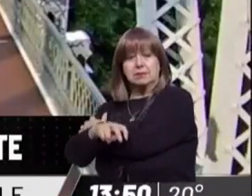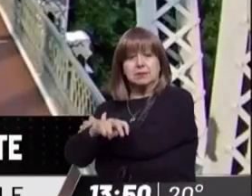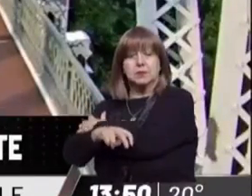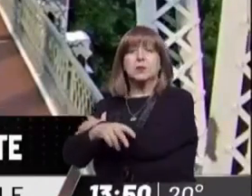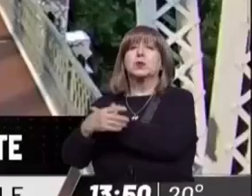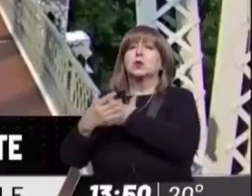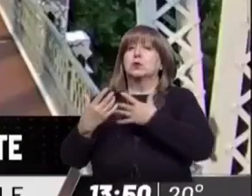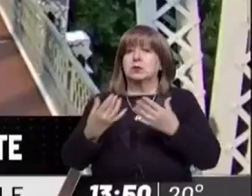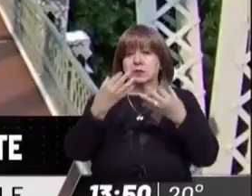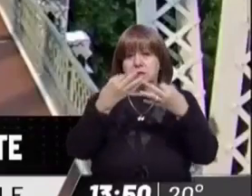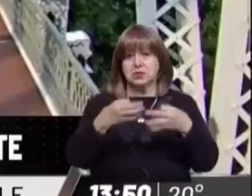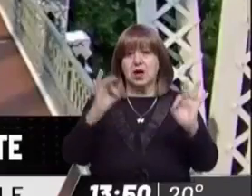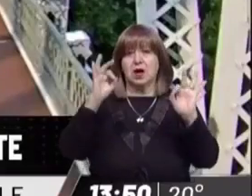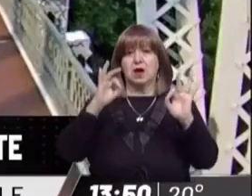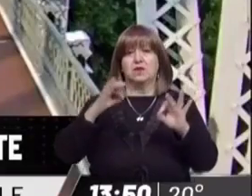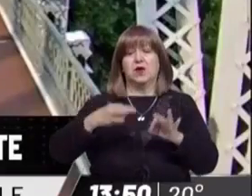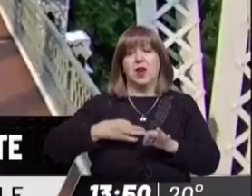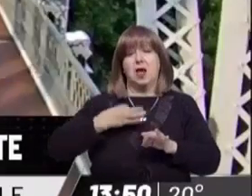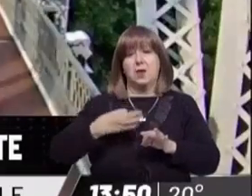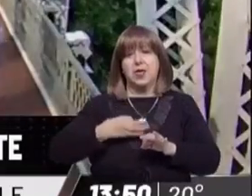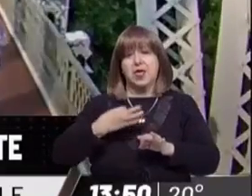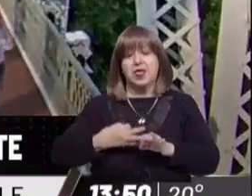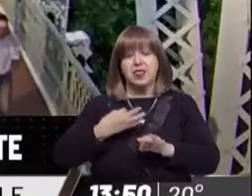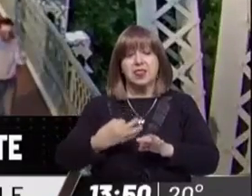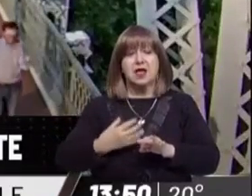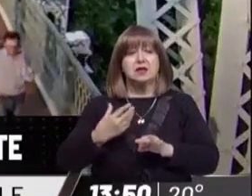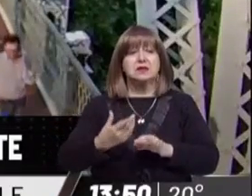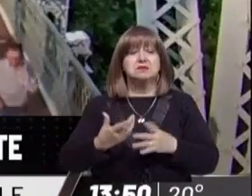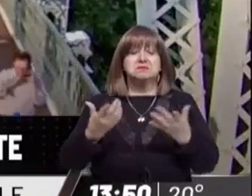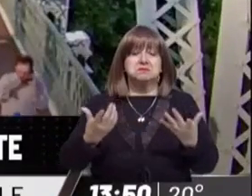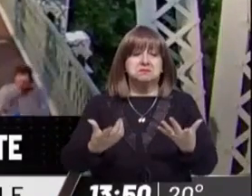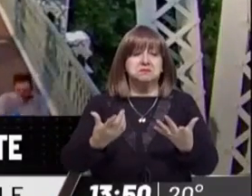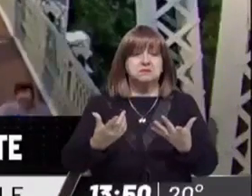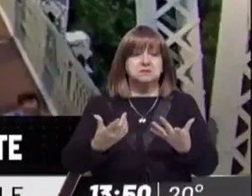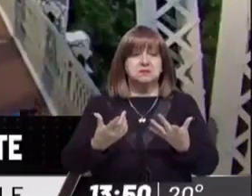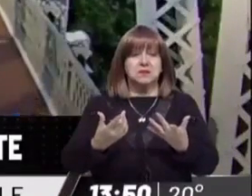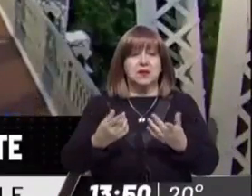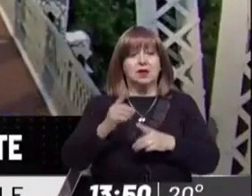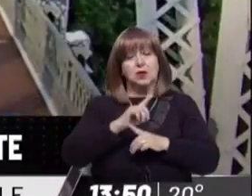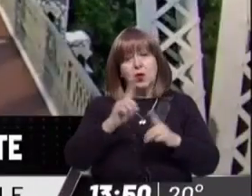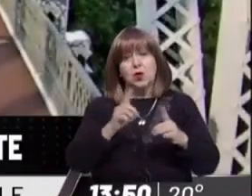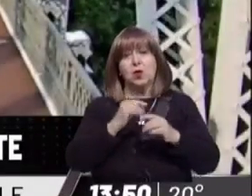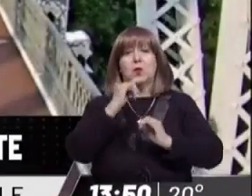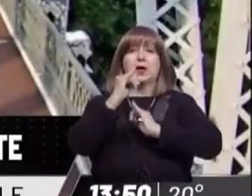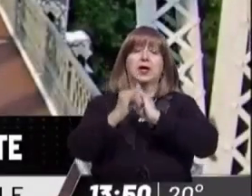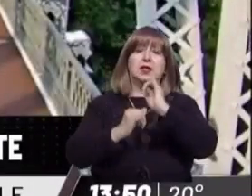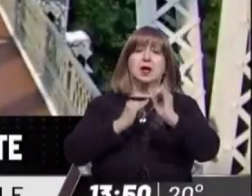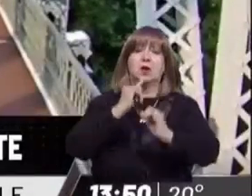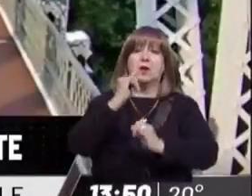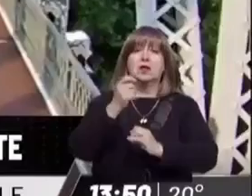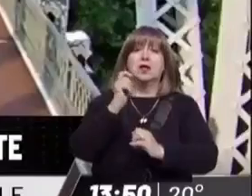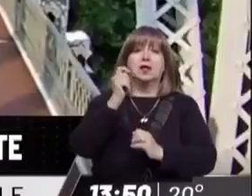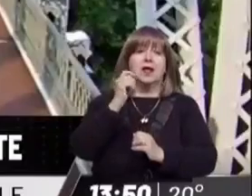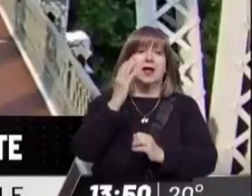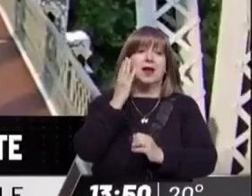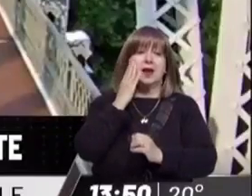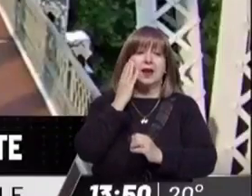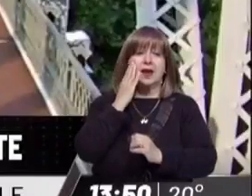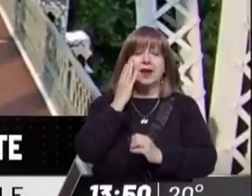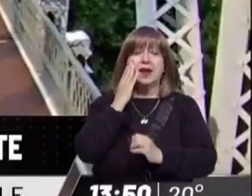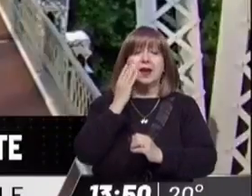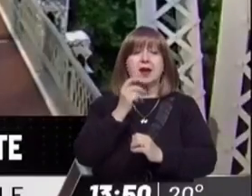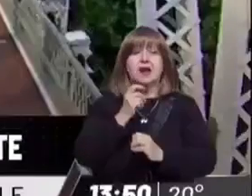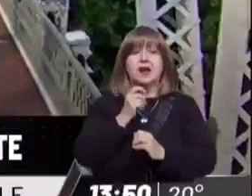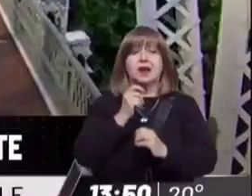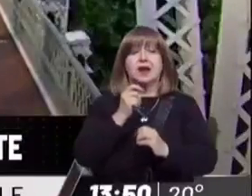poder compartir con todos ustedes a partir justamente de esta iniciativa de Adrián a quien le mandamos un beso la posibilidad entonces de que esta mujer